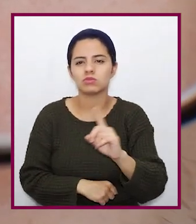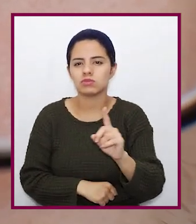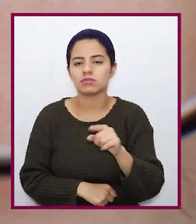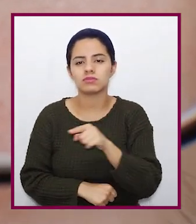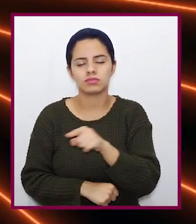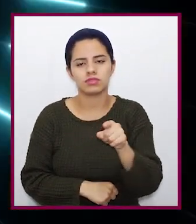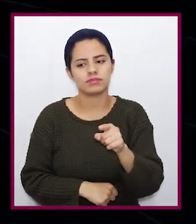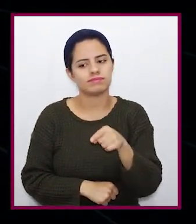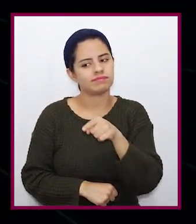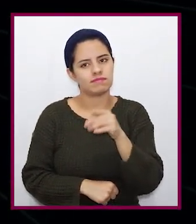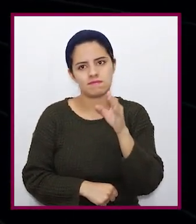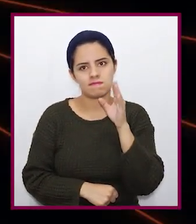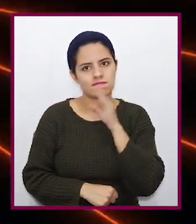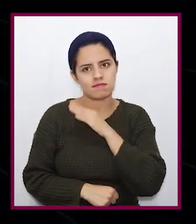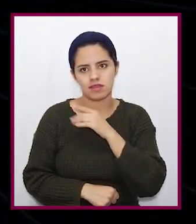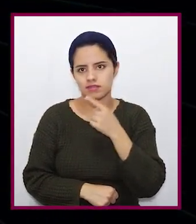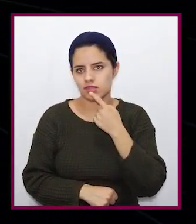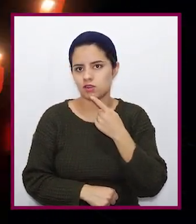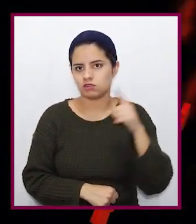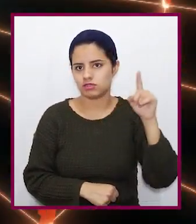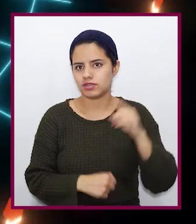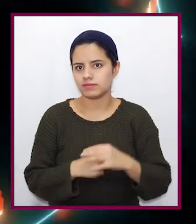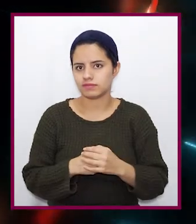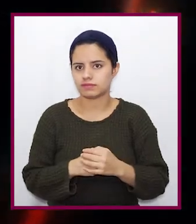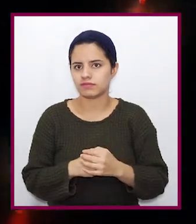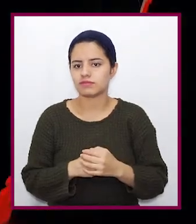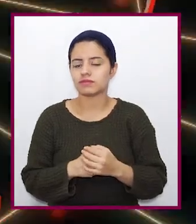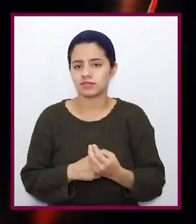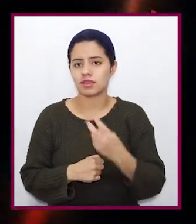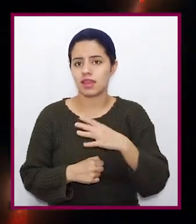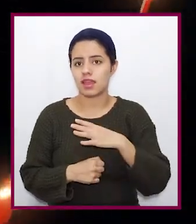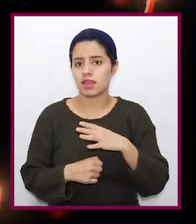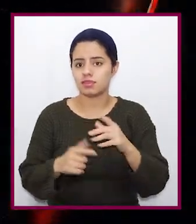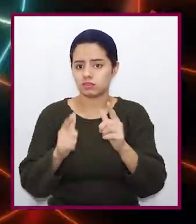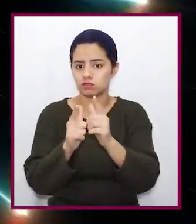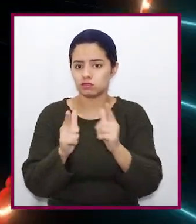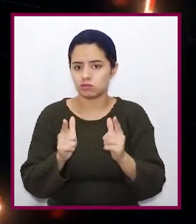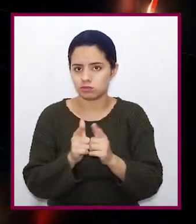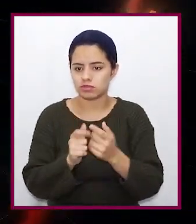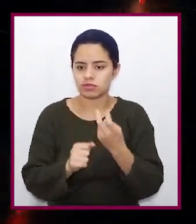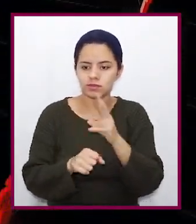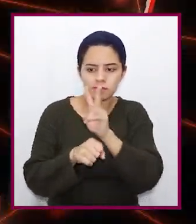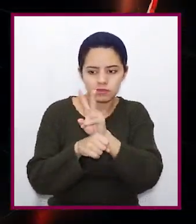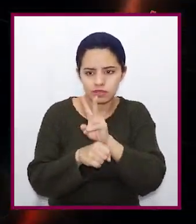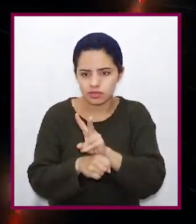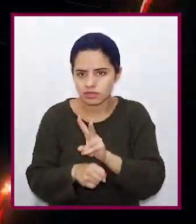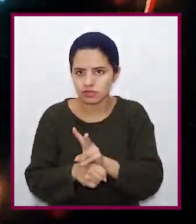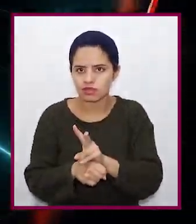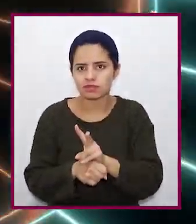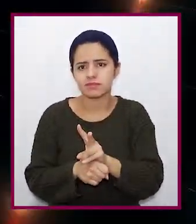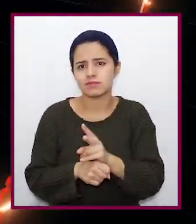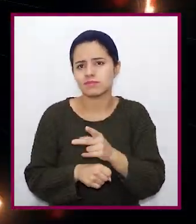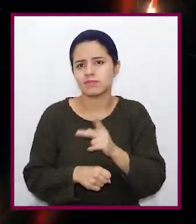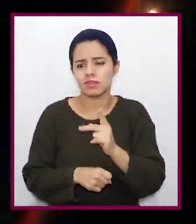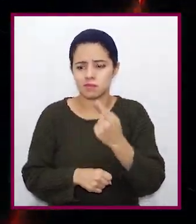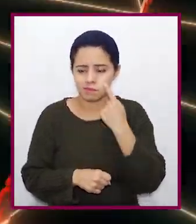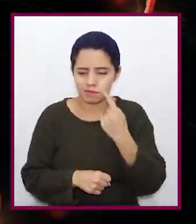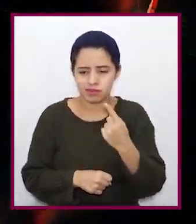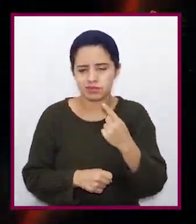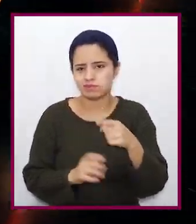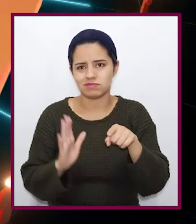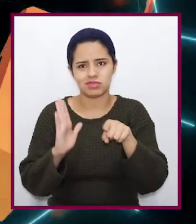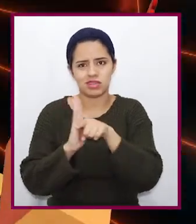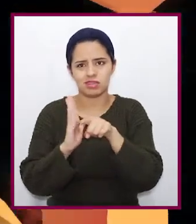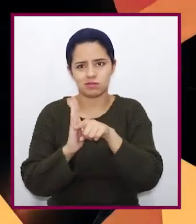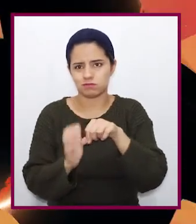comportamiento abusivo de algunos grupos poblacionales que están ahí en las plataformas haciendo ese tipo de conductas muy desafortunadas, muy deleznables